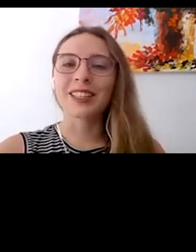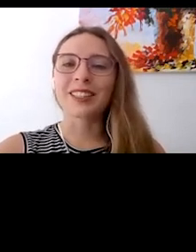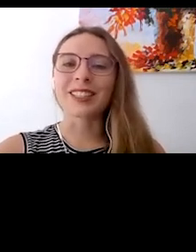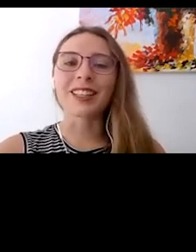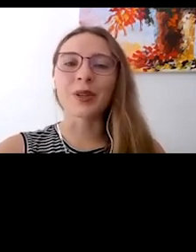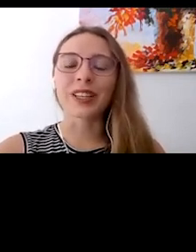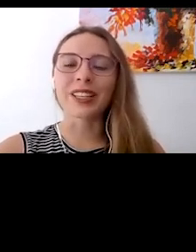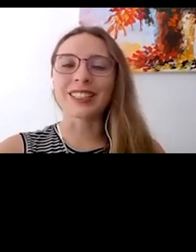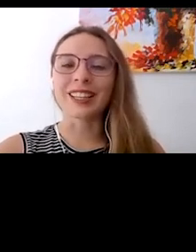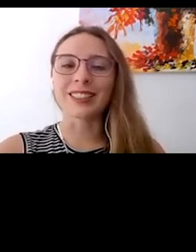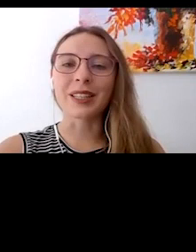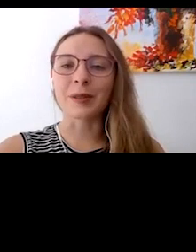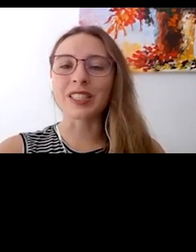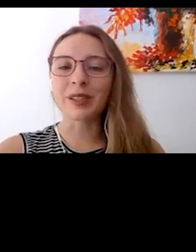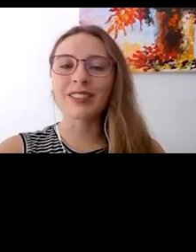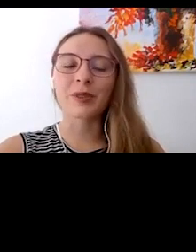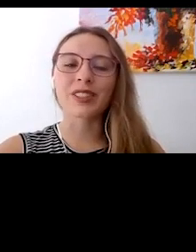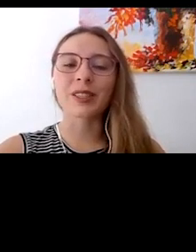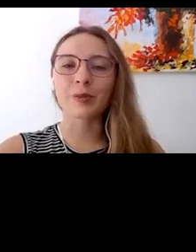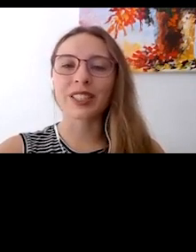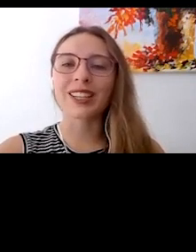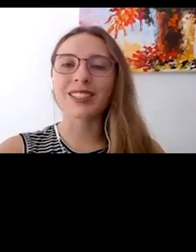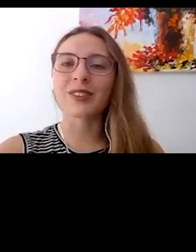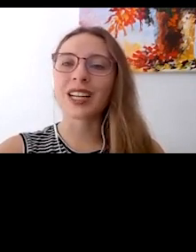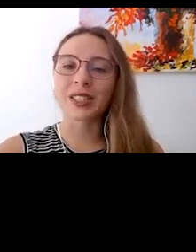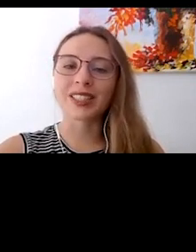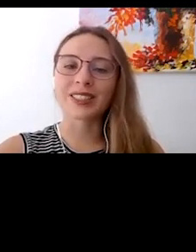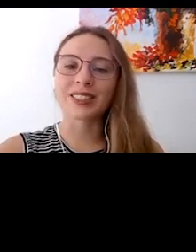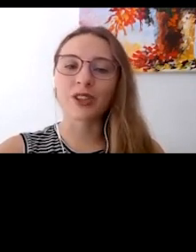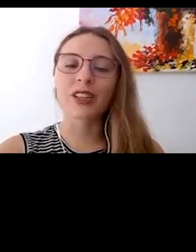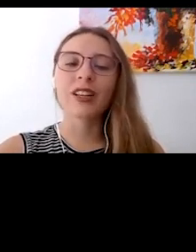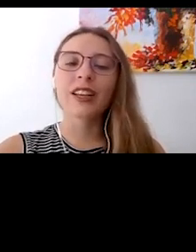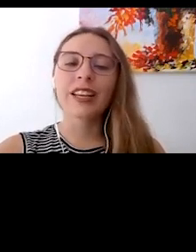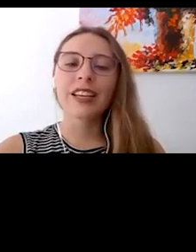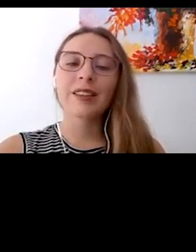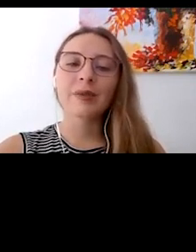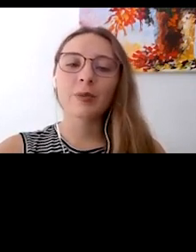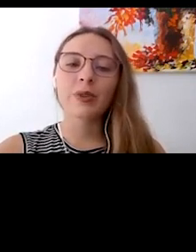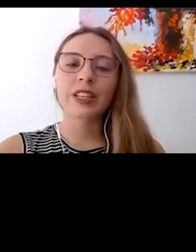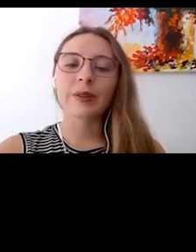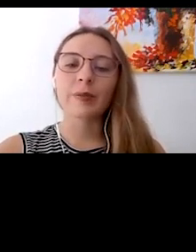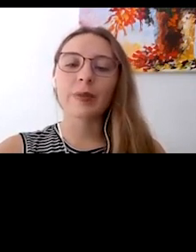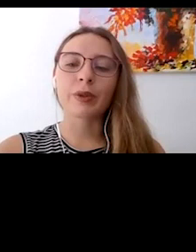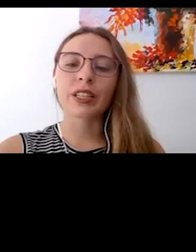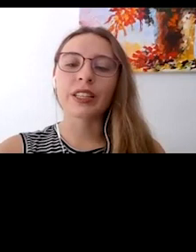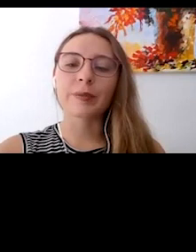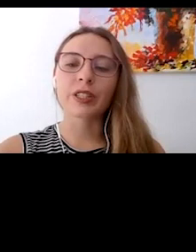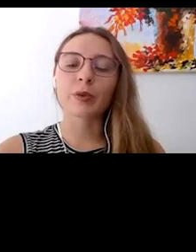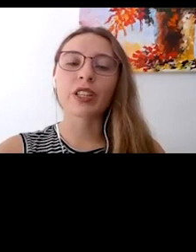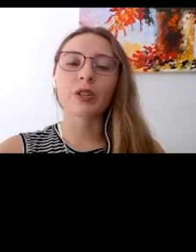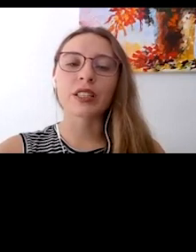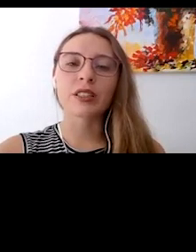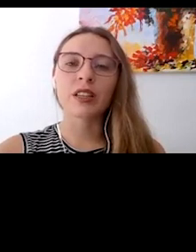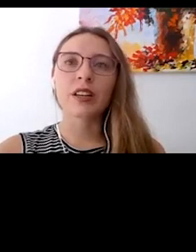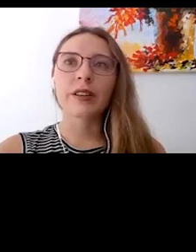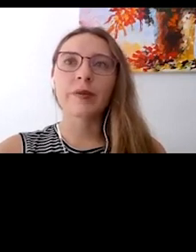estás transgrediendo la actividad principal, entonces eso puede llegar a ser una causa de rescisión. Y además vamos a disponer